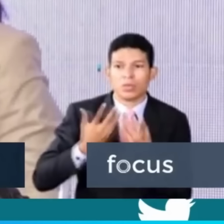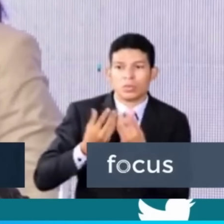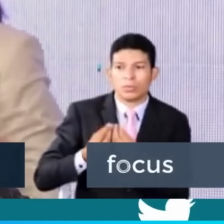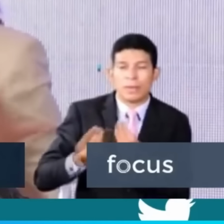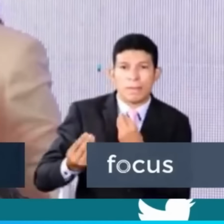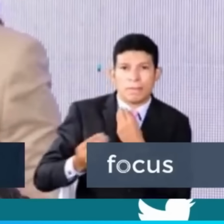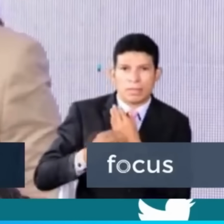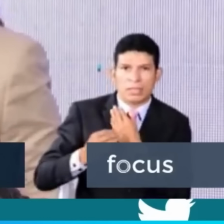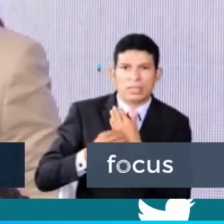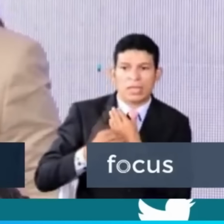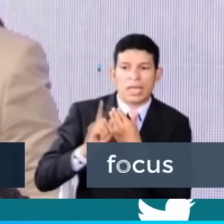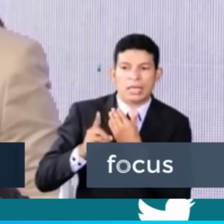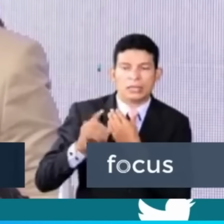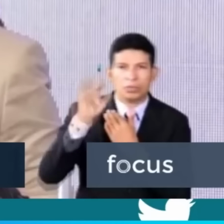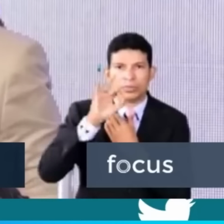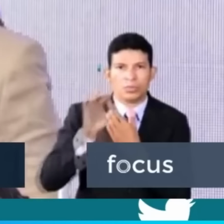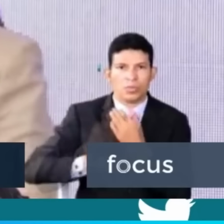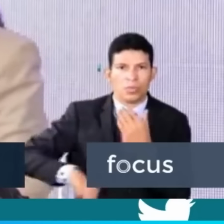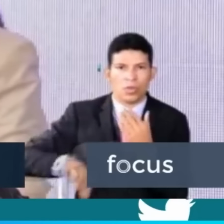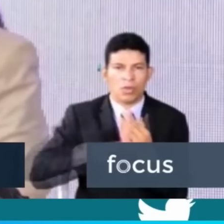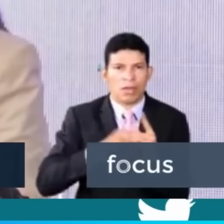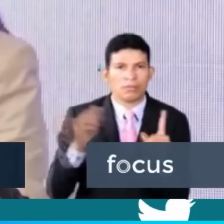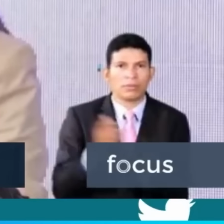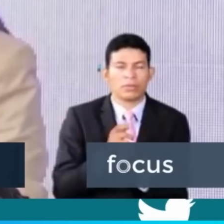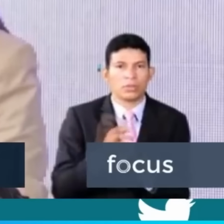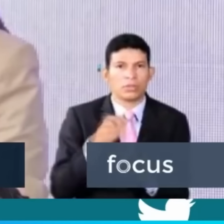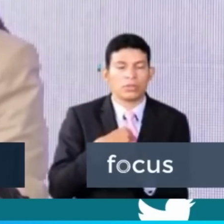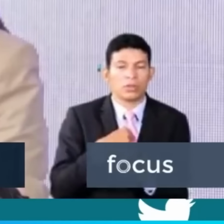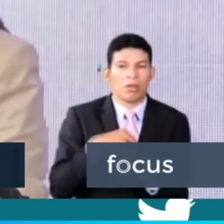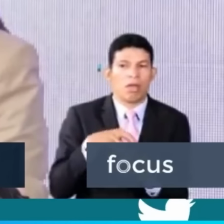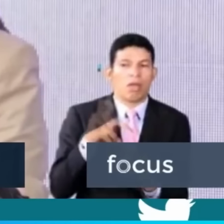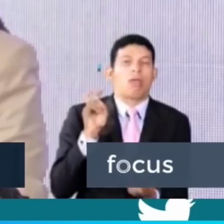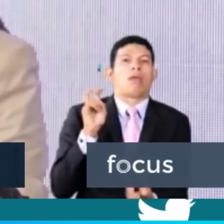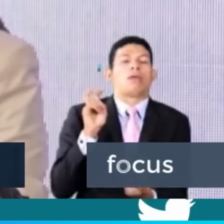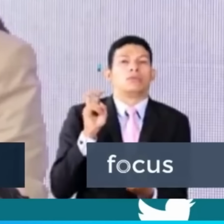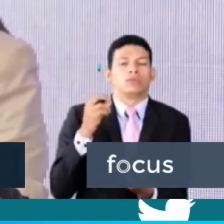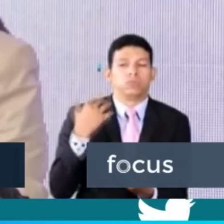esta es la cifra que encontramos, me aterró: 6.402.